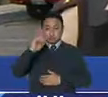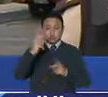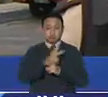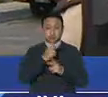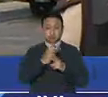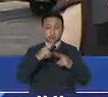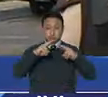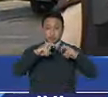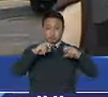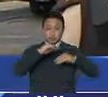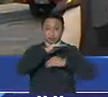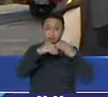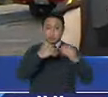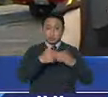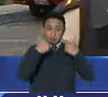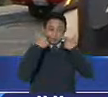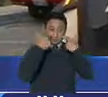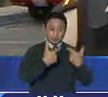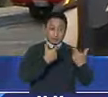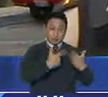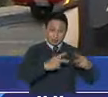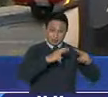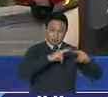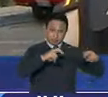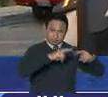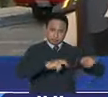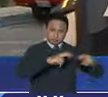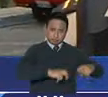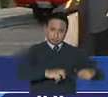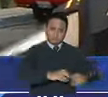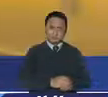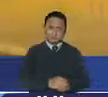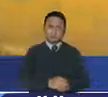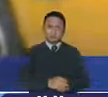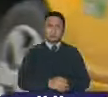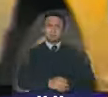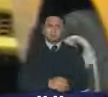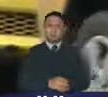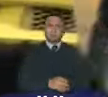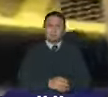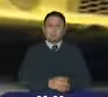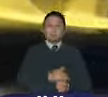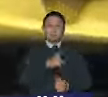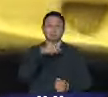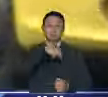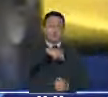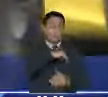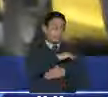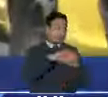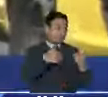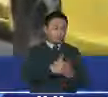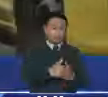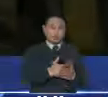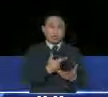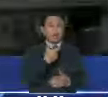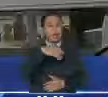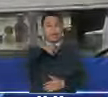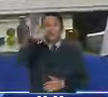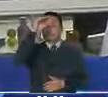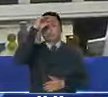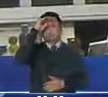de investigación ya están realizando los trabajos respectivos. Porque aquí ya todos están cansados.